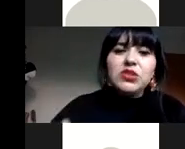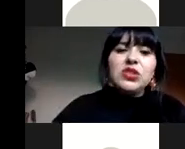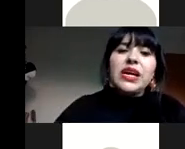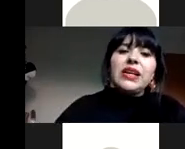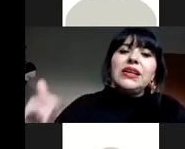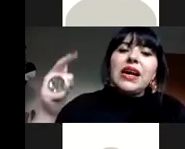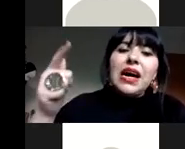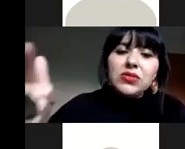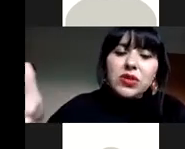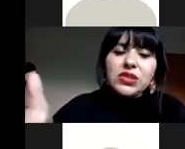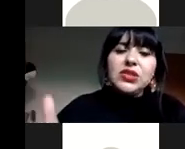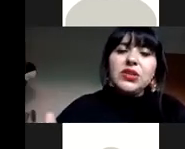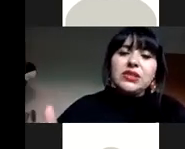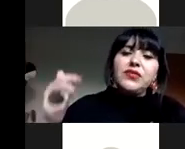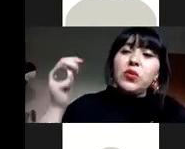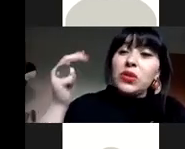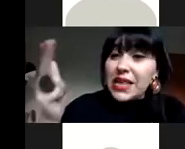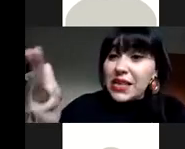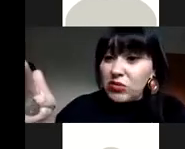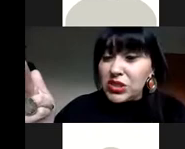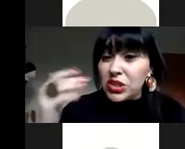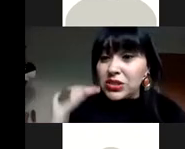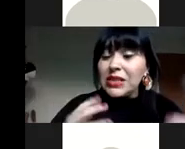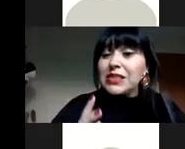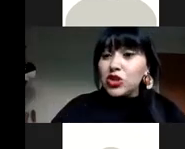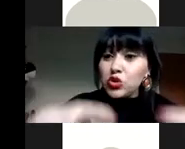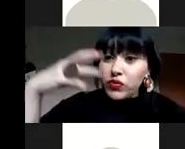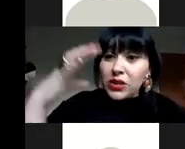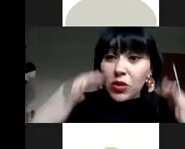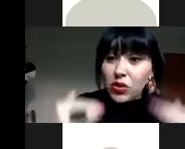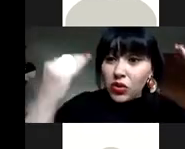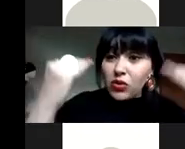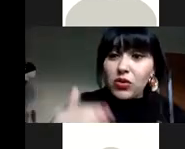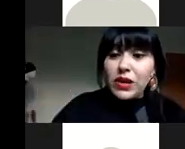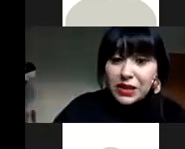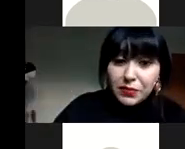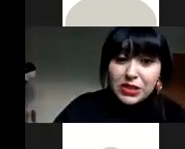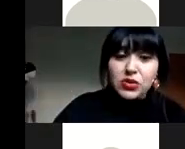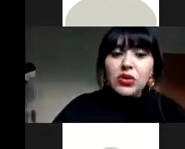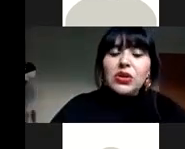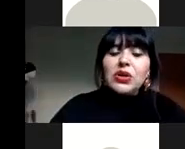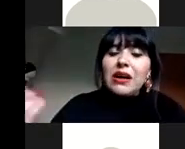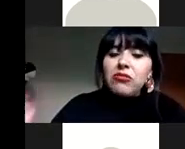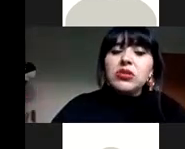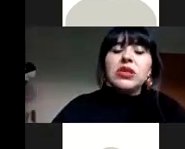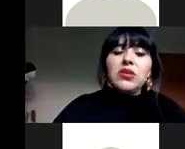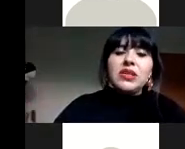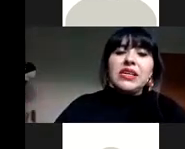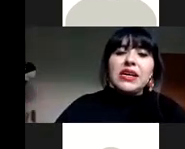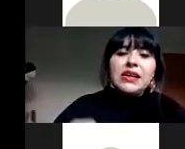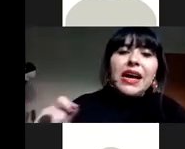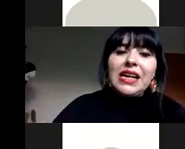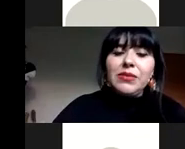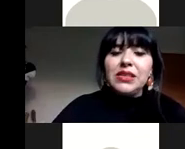y emocional, autoagresiones, dificultades de nutrición, tanto subir o bajar de peso, abuso de